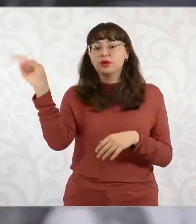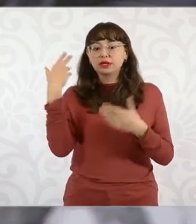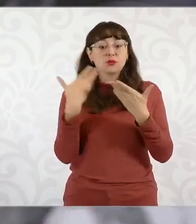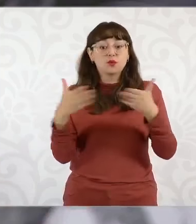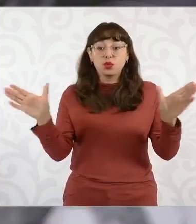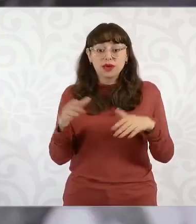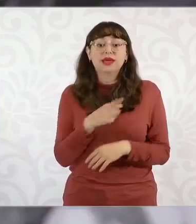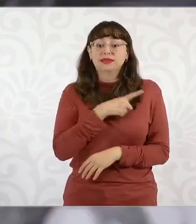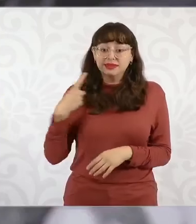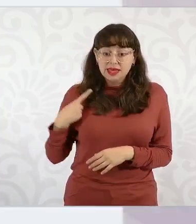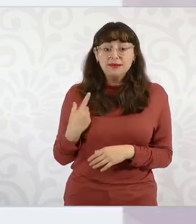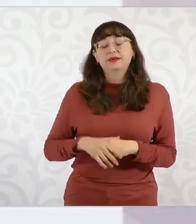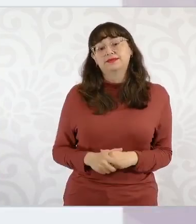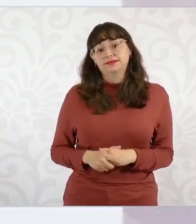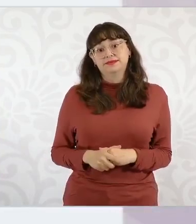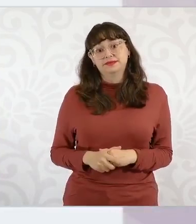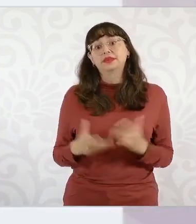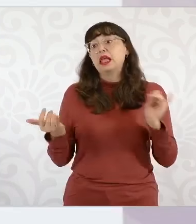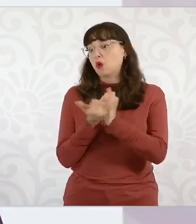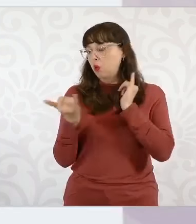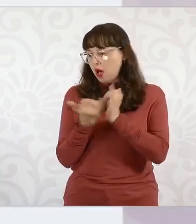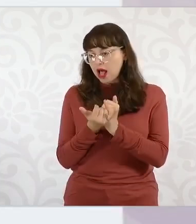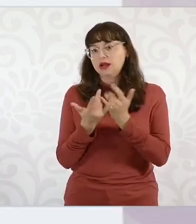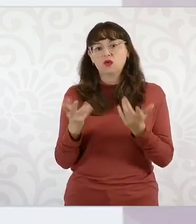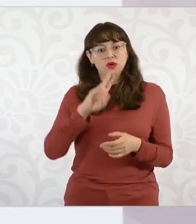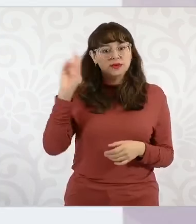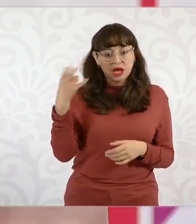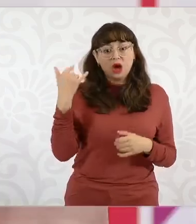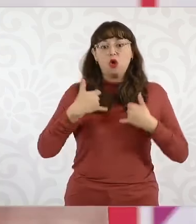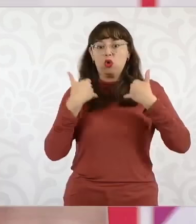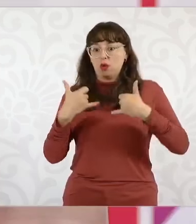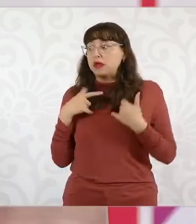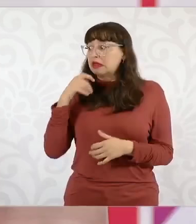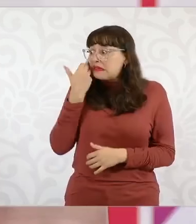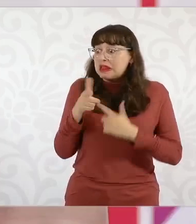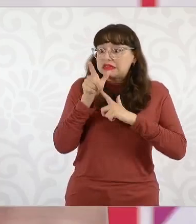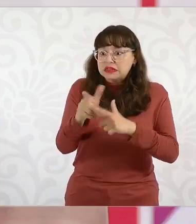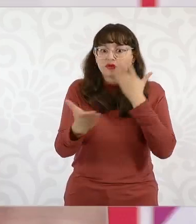nuevas universidades, donde los jóvenes, si quieren estudiar, puedan estudiar.